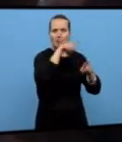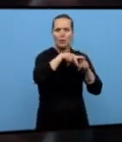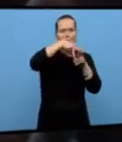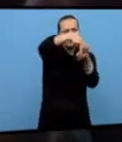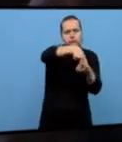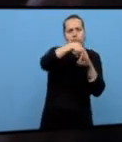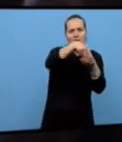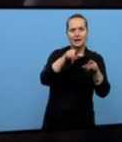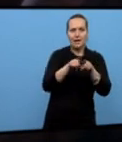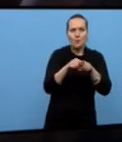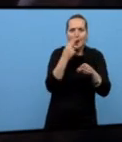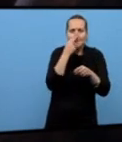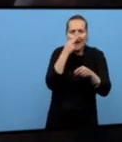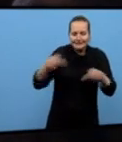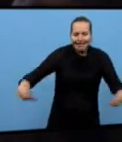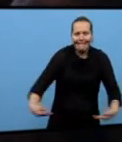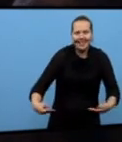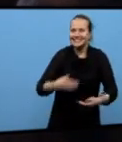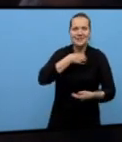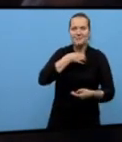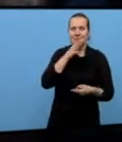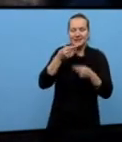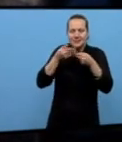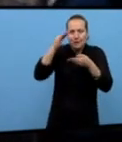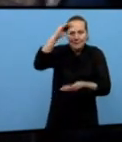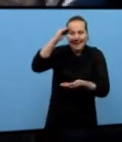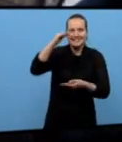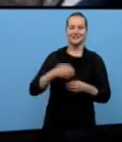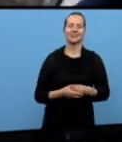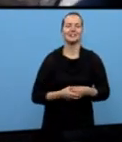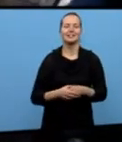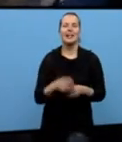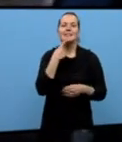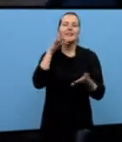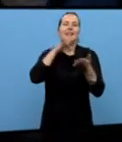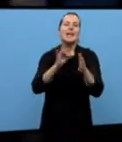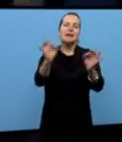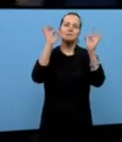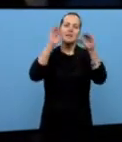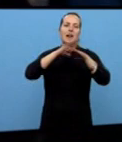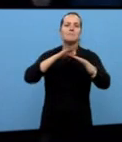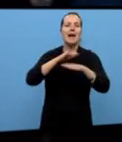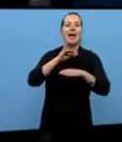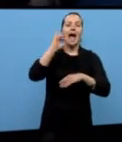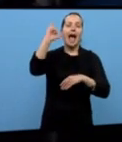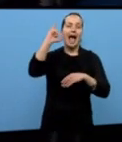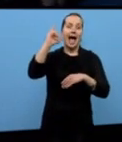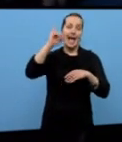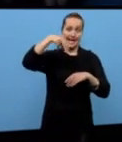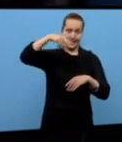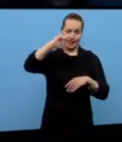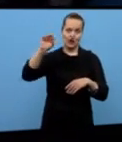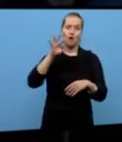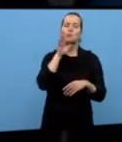cimo dun caballerío, e cos pés arriba, non? É un día moi especial para o Incio, porque 75 anos despois